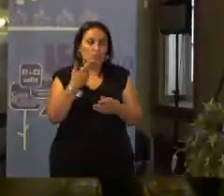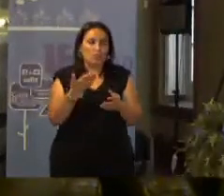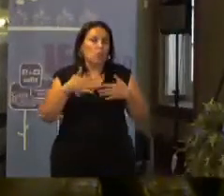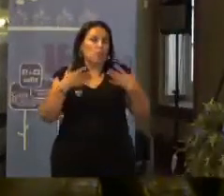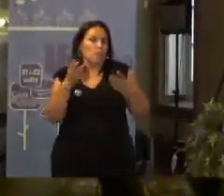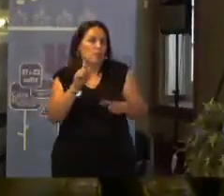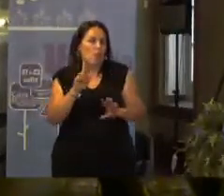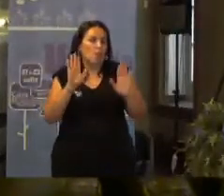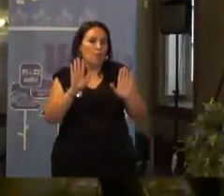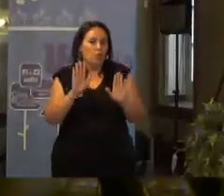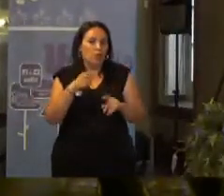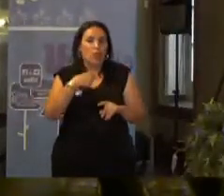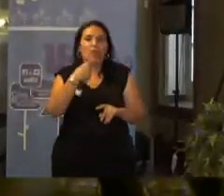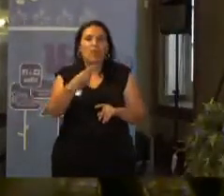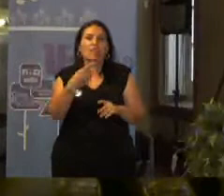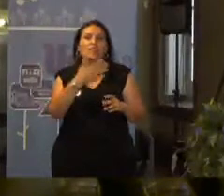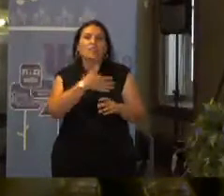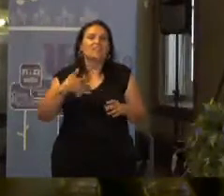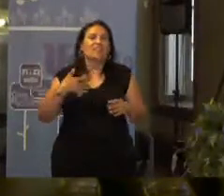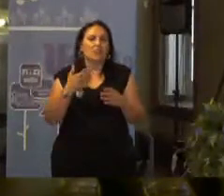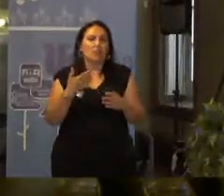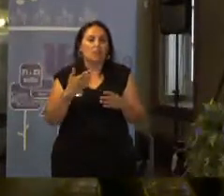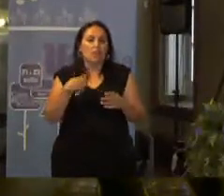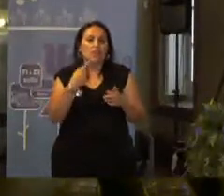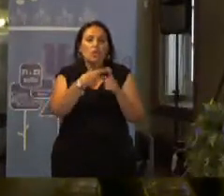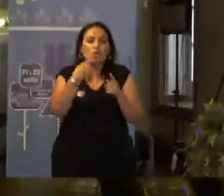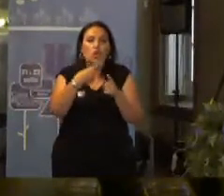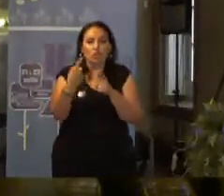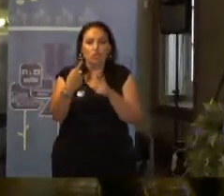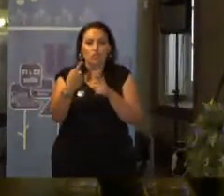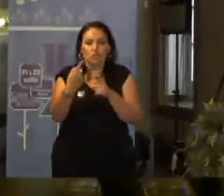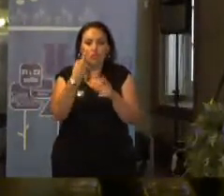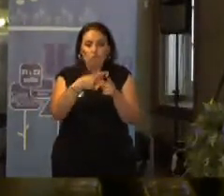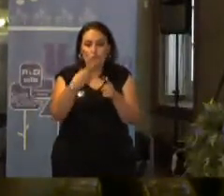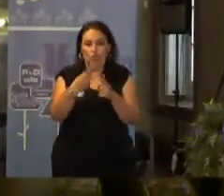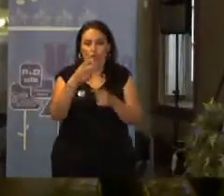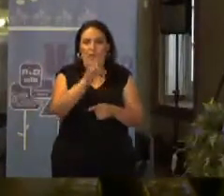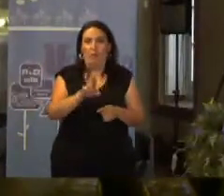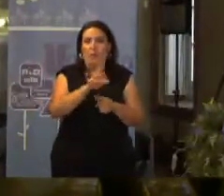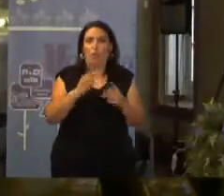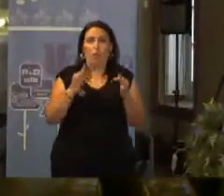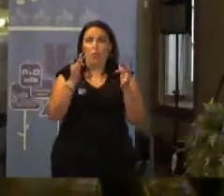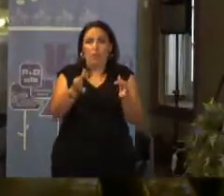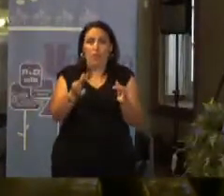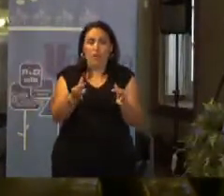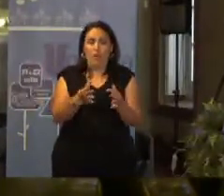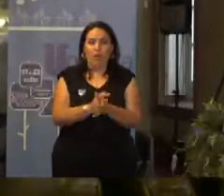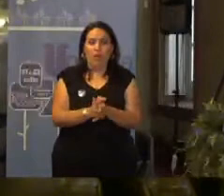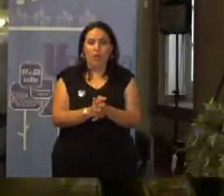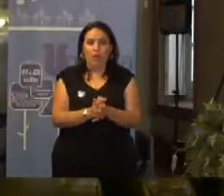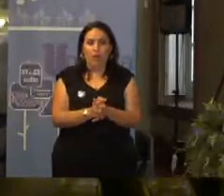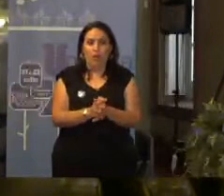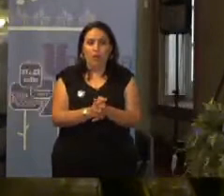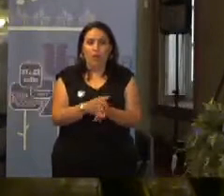quero decir que ese tipo de cousas son as que non deberían repetirse, porque de feito, pois eu creo